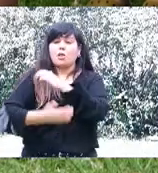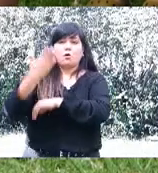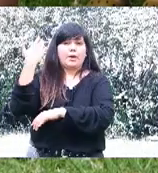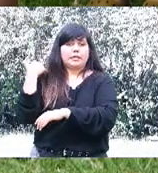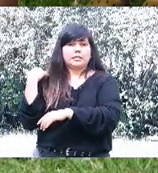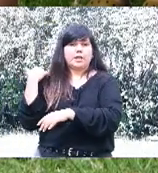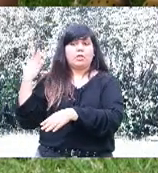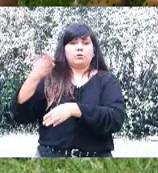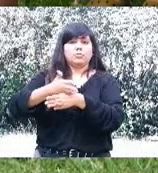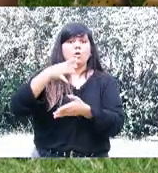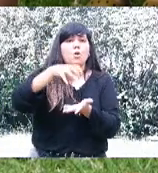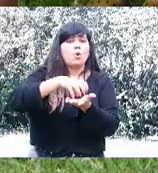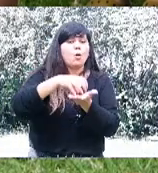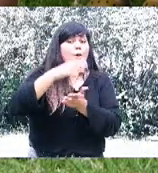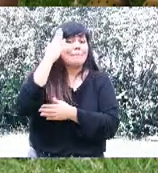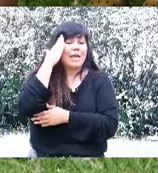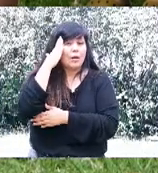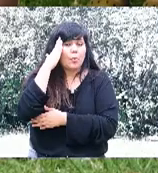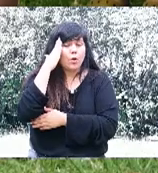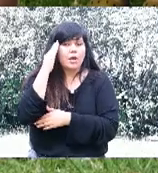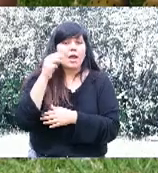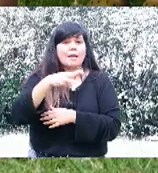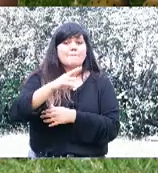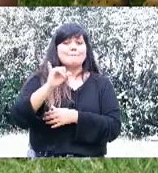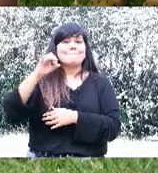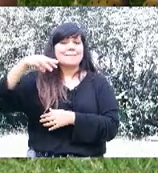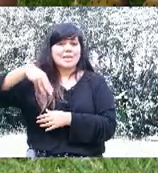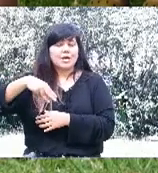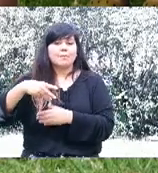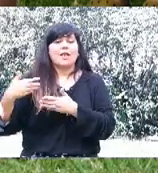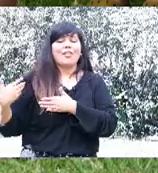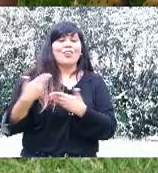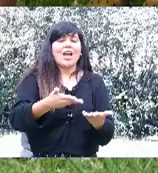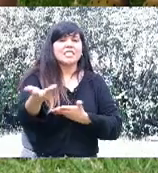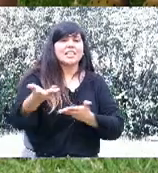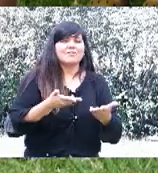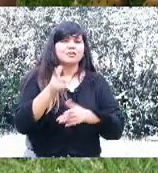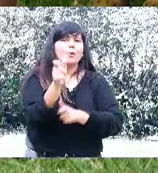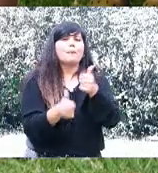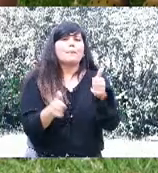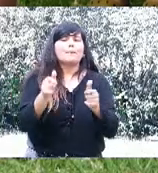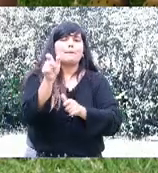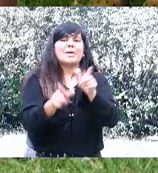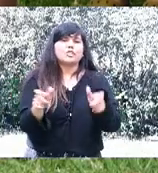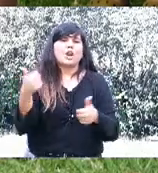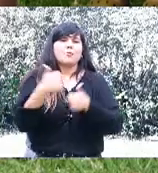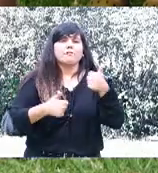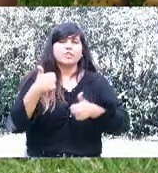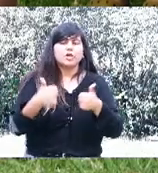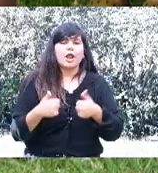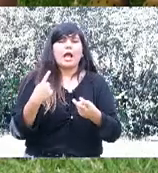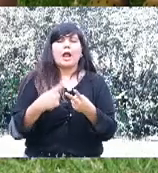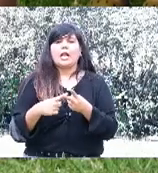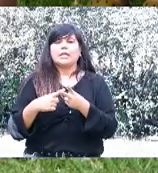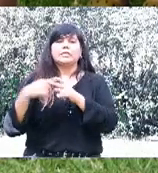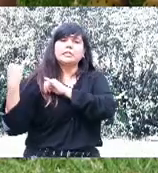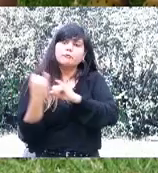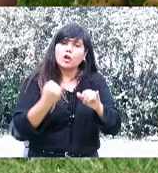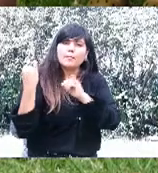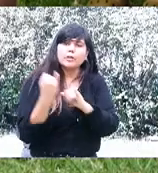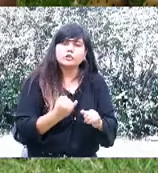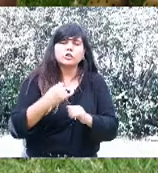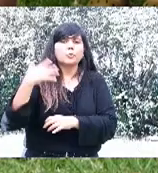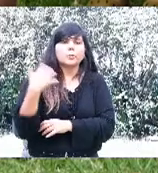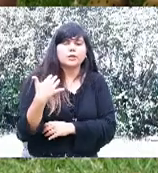territorial que hicimos de memoria fue un poco el m pone a servicio profesionales cierto conocimiento